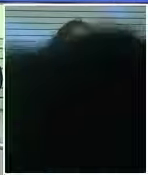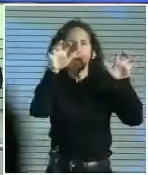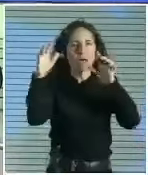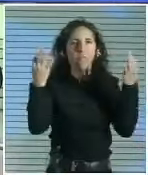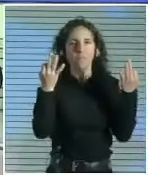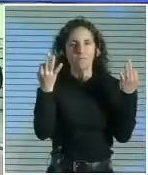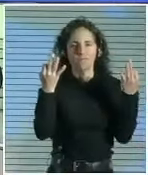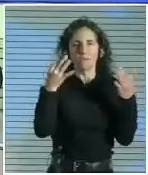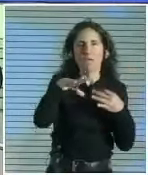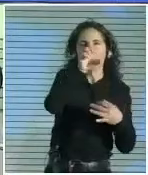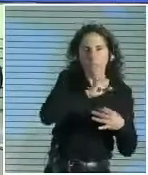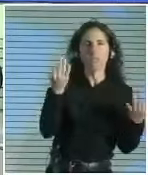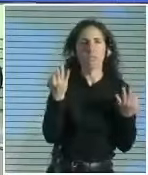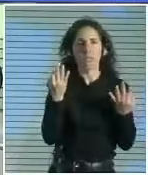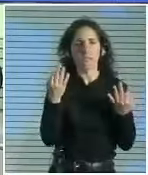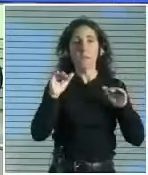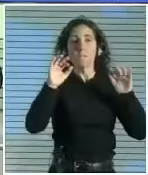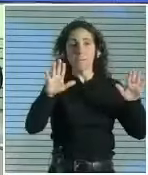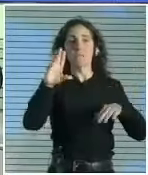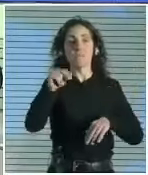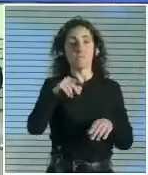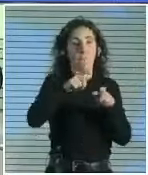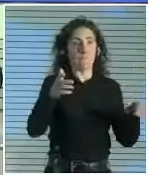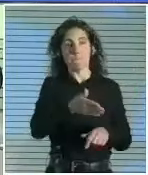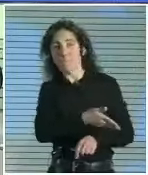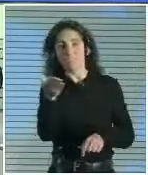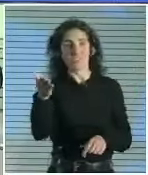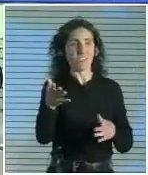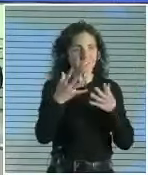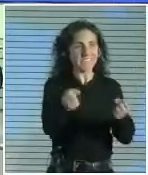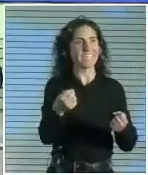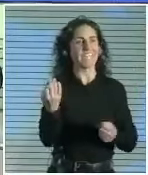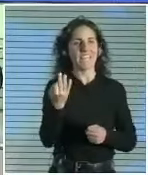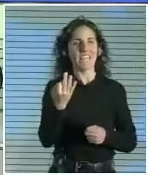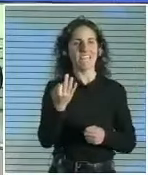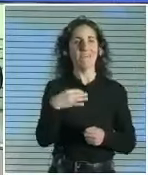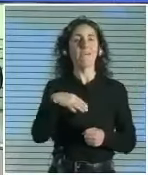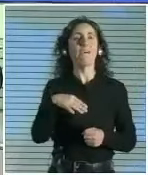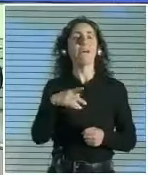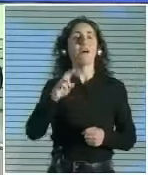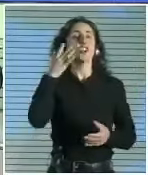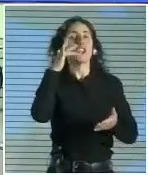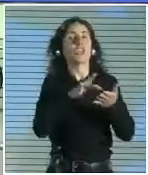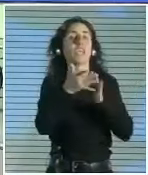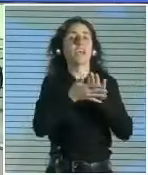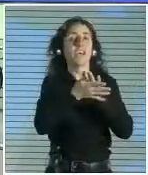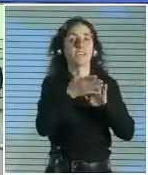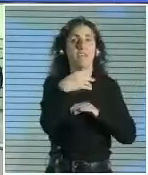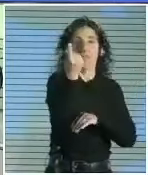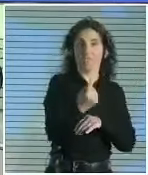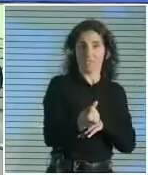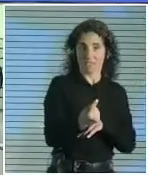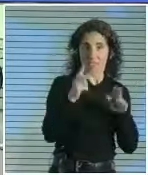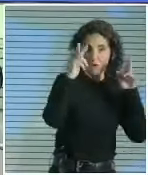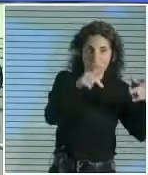entenderlo, pero también tendrán que entenderlo las gentes. Ayer, el otro día hablaban de que el diseñador del hotel tenía que hablar con el destino